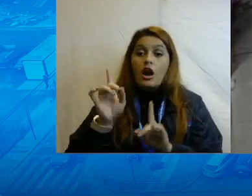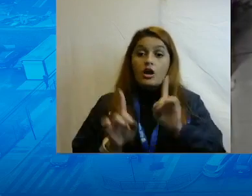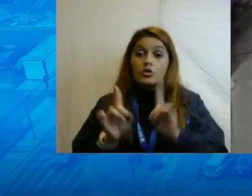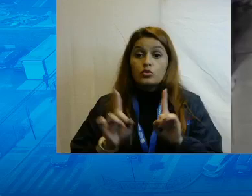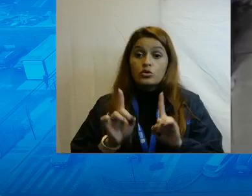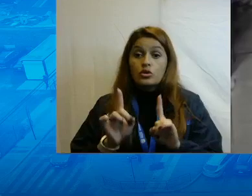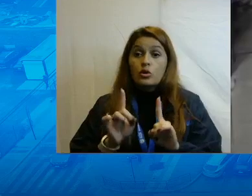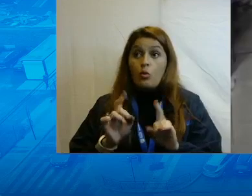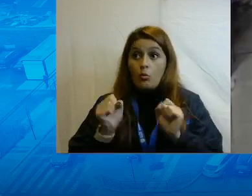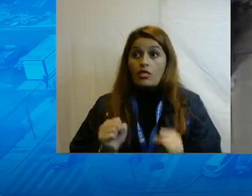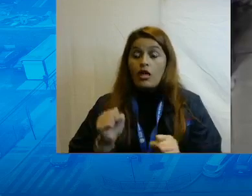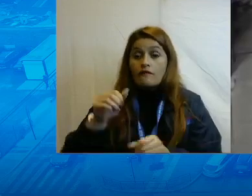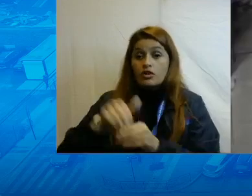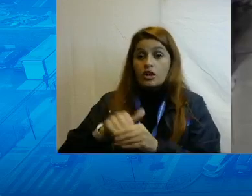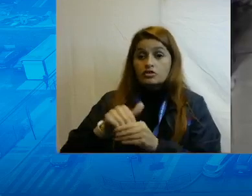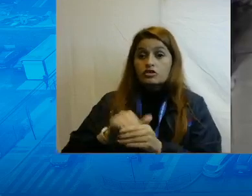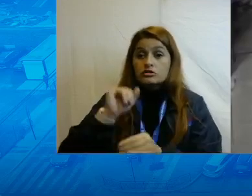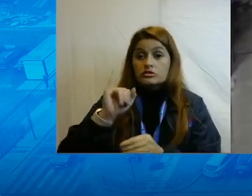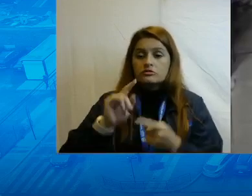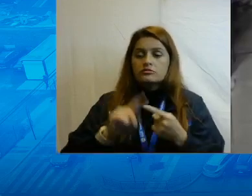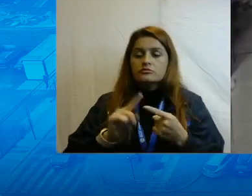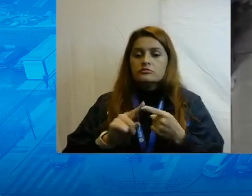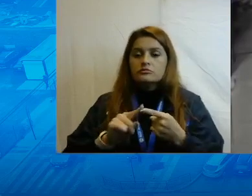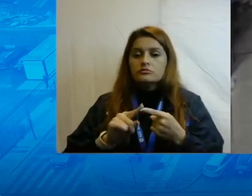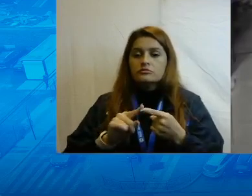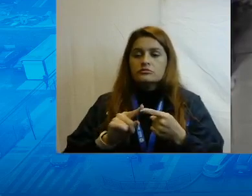votación inmediatamente. Martínez.